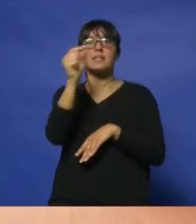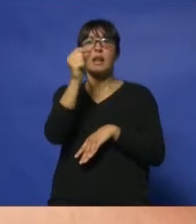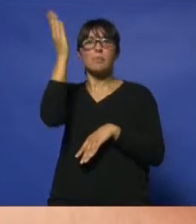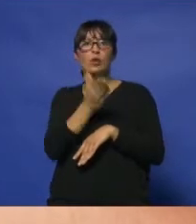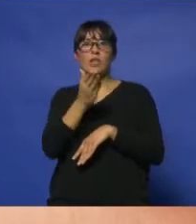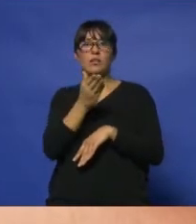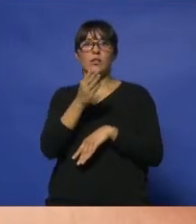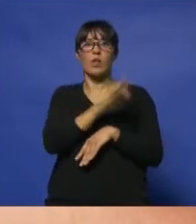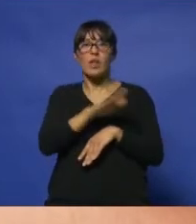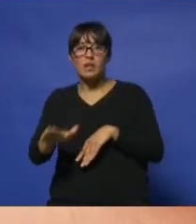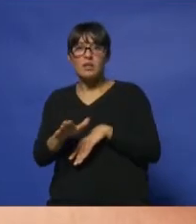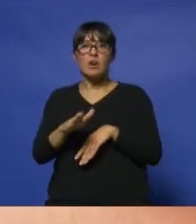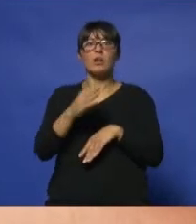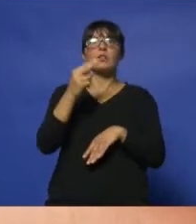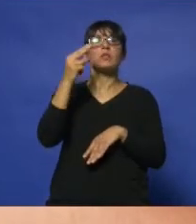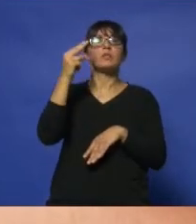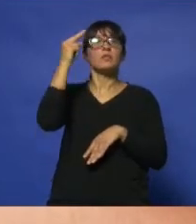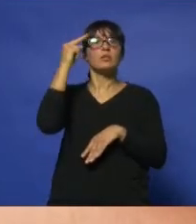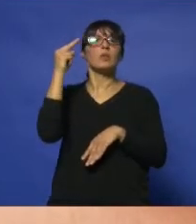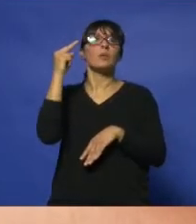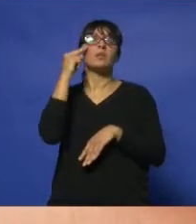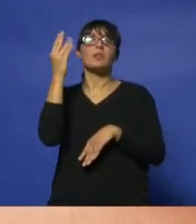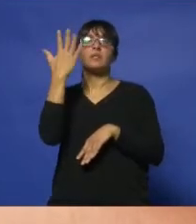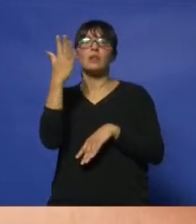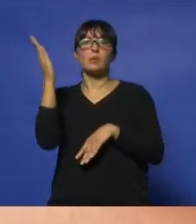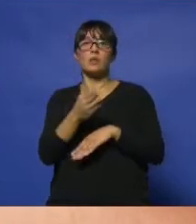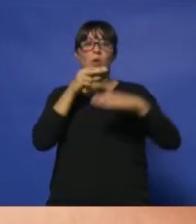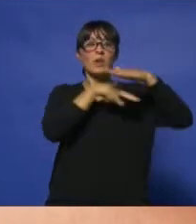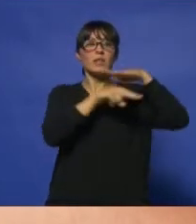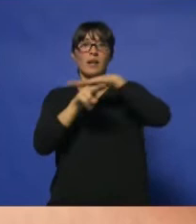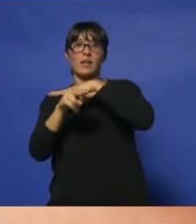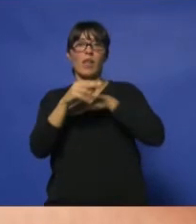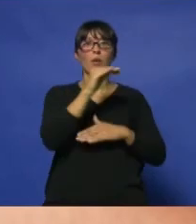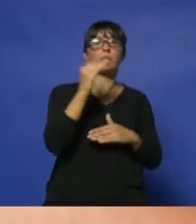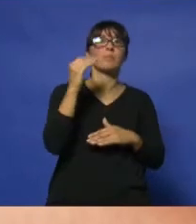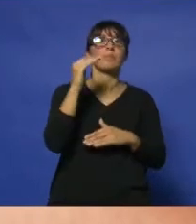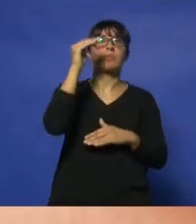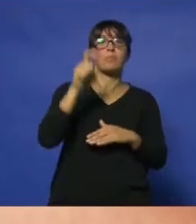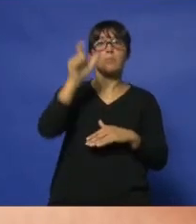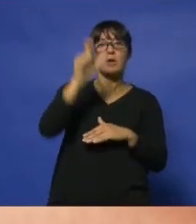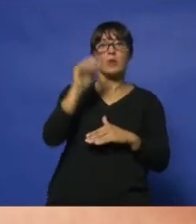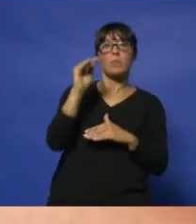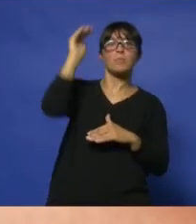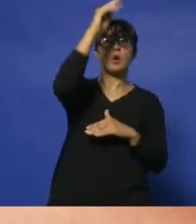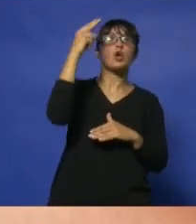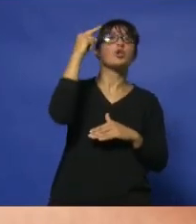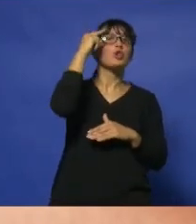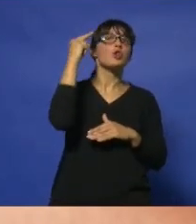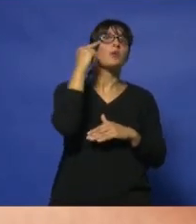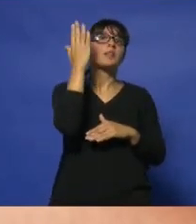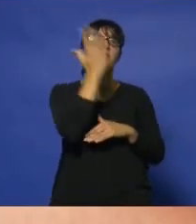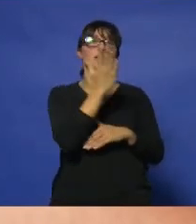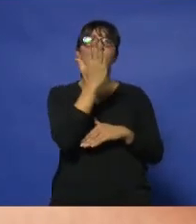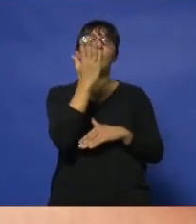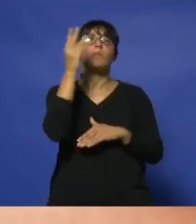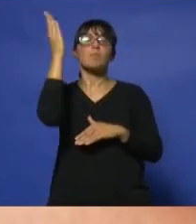Pediatría 75%. Internados en terapia intensiva de adultos 95% de ocupación, unidad